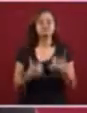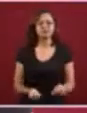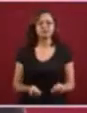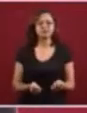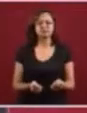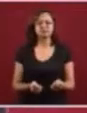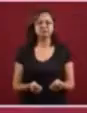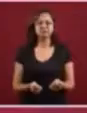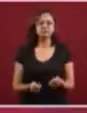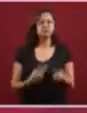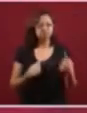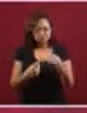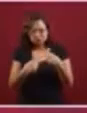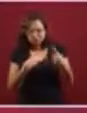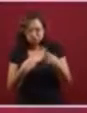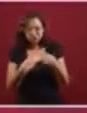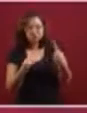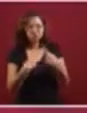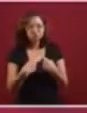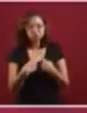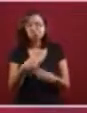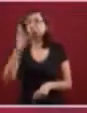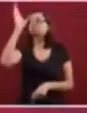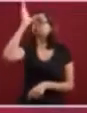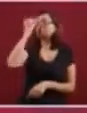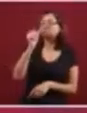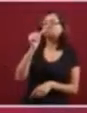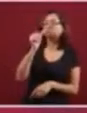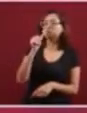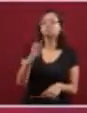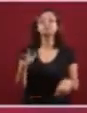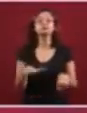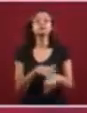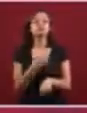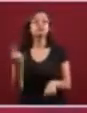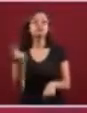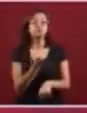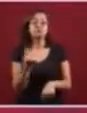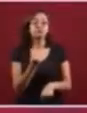y se llegó a un arreglo, porque las empresas